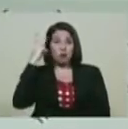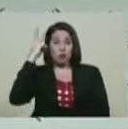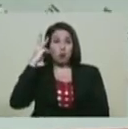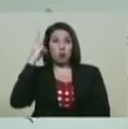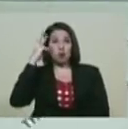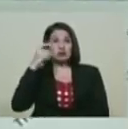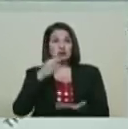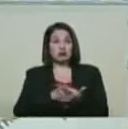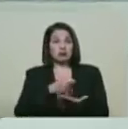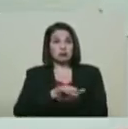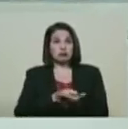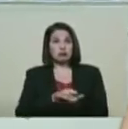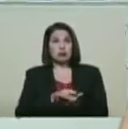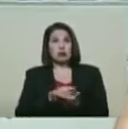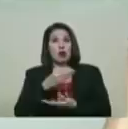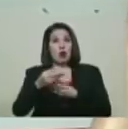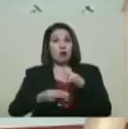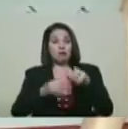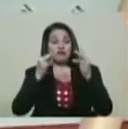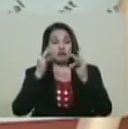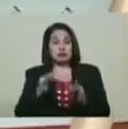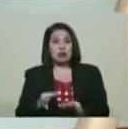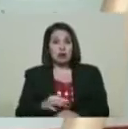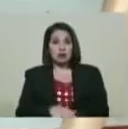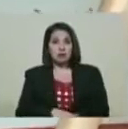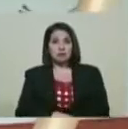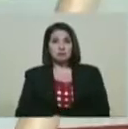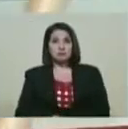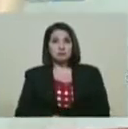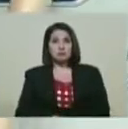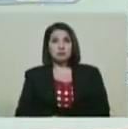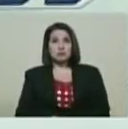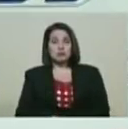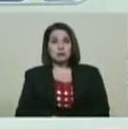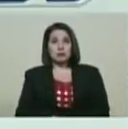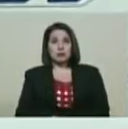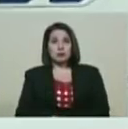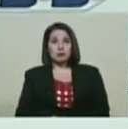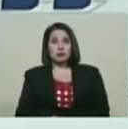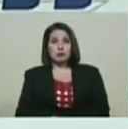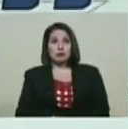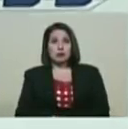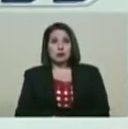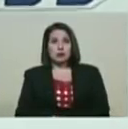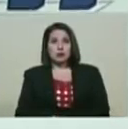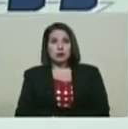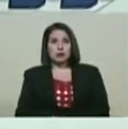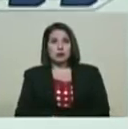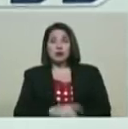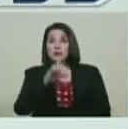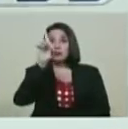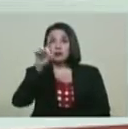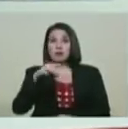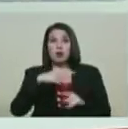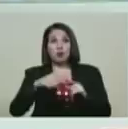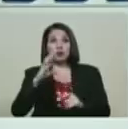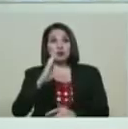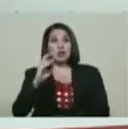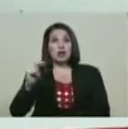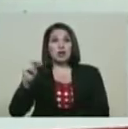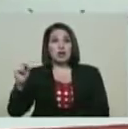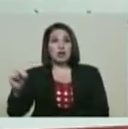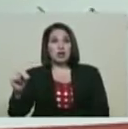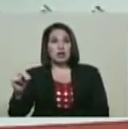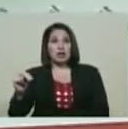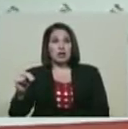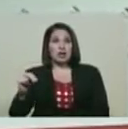Post, la gaceta oficial del imperialismo norteamericano, Washington Post. También está CNN,